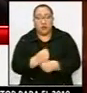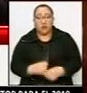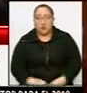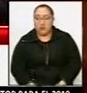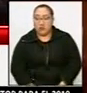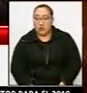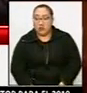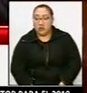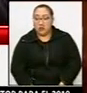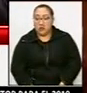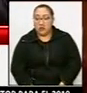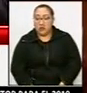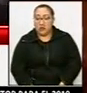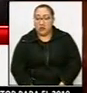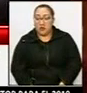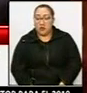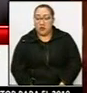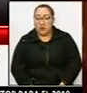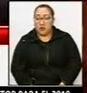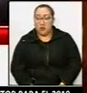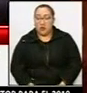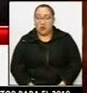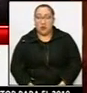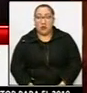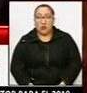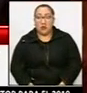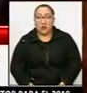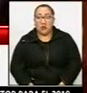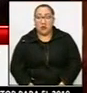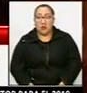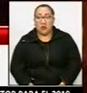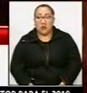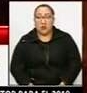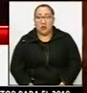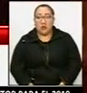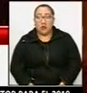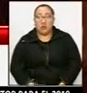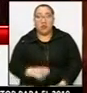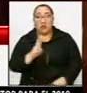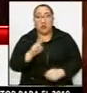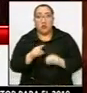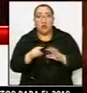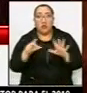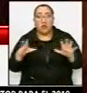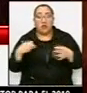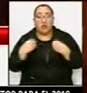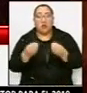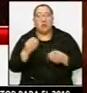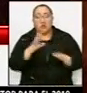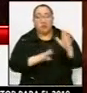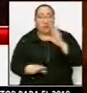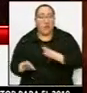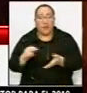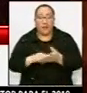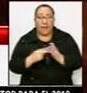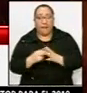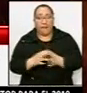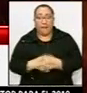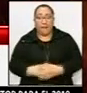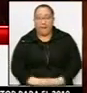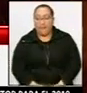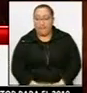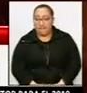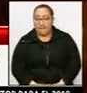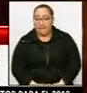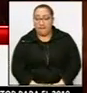el 2018. No lo voy a hacer a nivel nacional para no extender mi participación, pero tengo que expresarle mi preocupación particular y nuestra